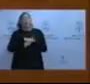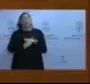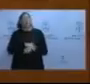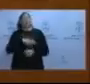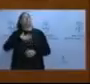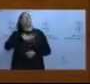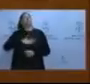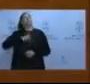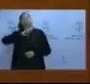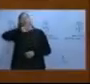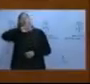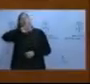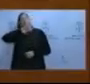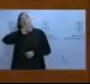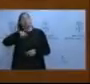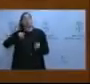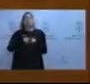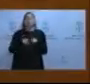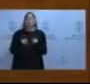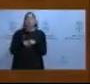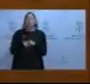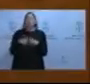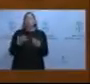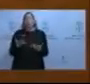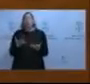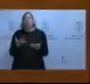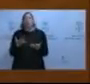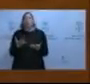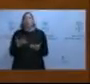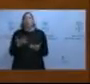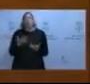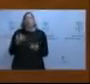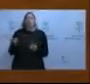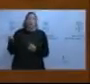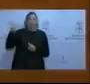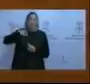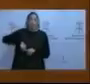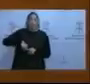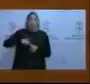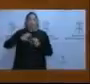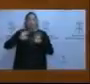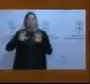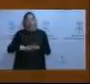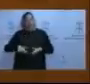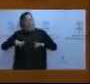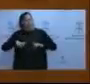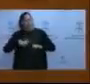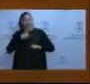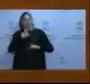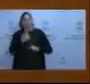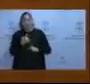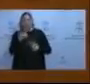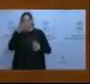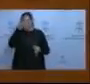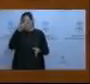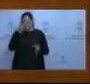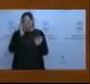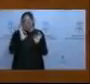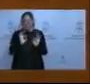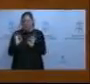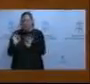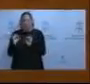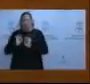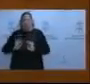me habló usted de leyes futuras y de leyes que van a traer a esta Cámara, pero no me dijo cosas concretas. Es más, en el tema de la